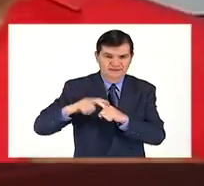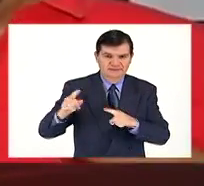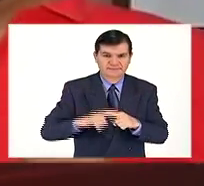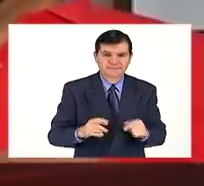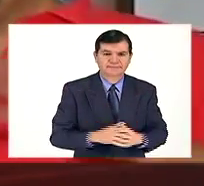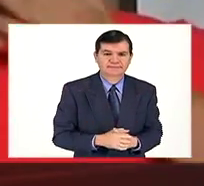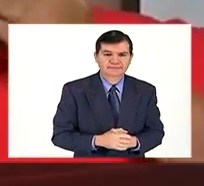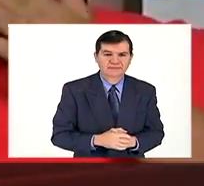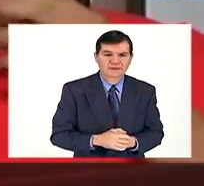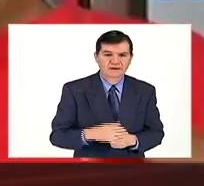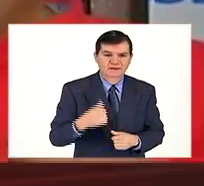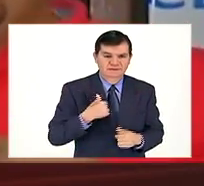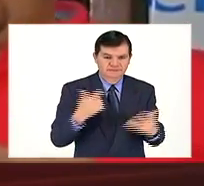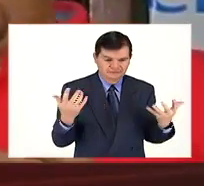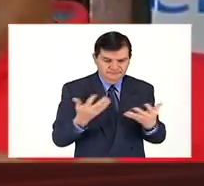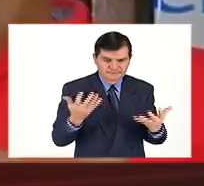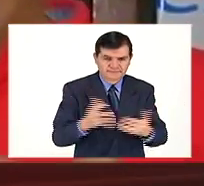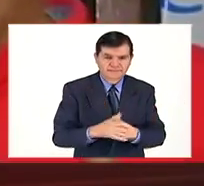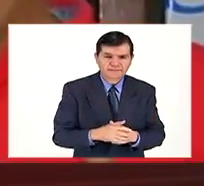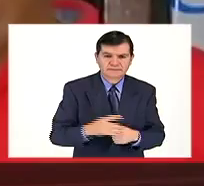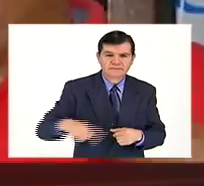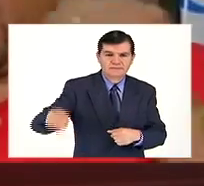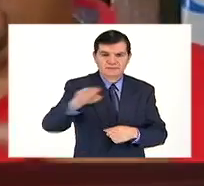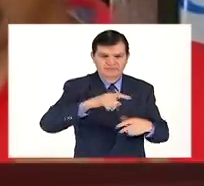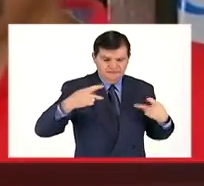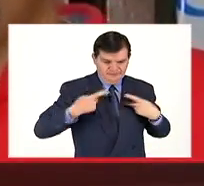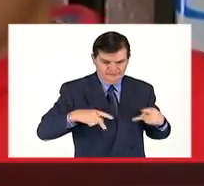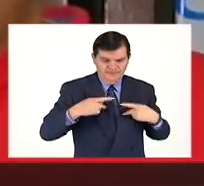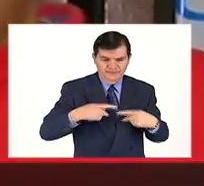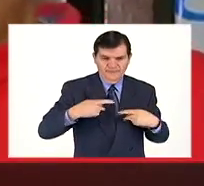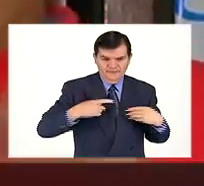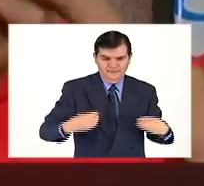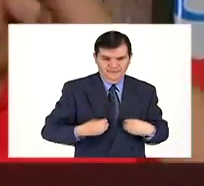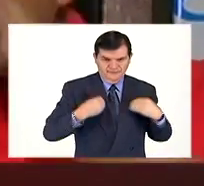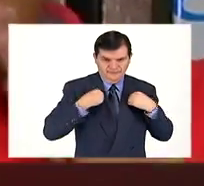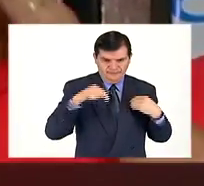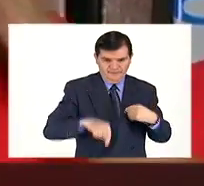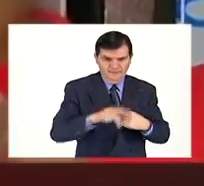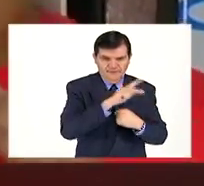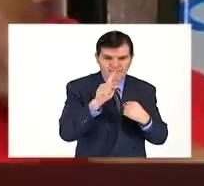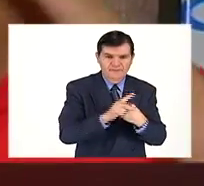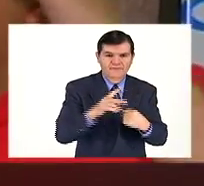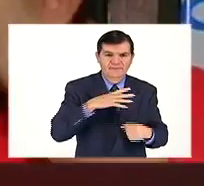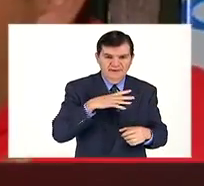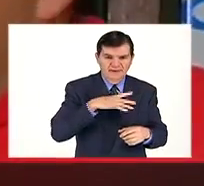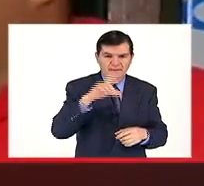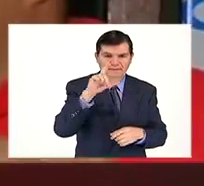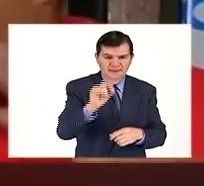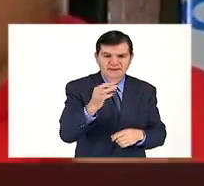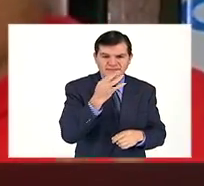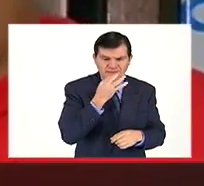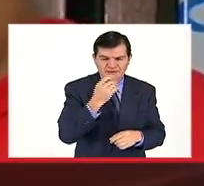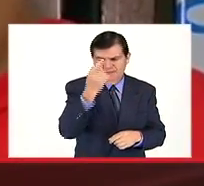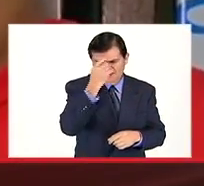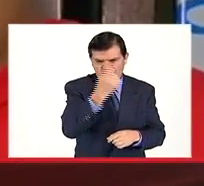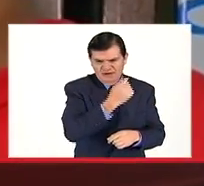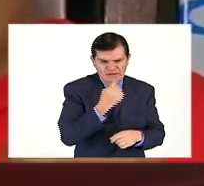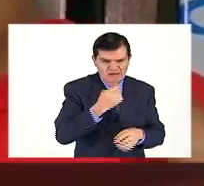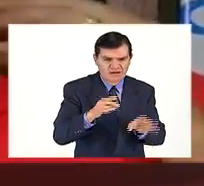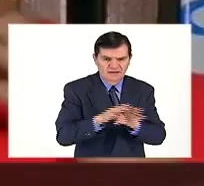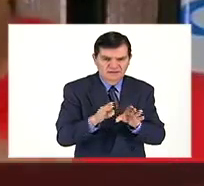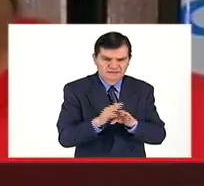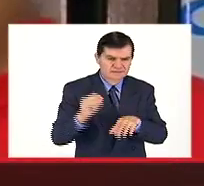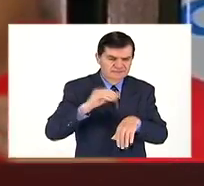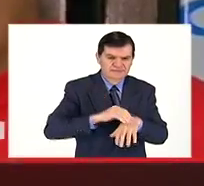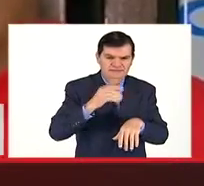niveles. Algo que le hacemos a los habitantes de este país, que todavía nos quedan 20 minutos, media hora, lo que decrete, y nos